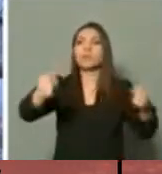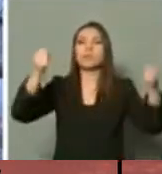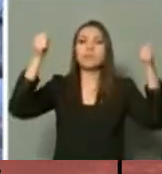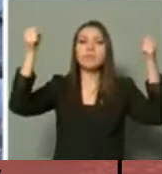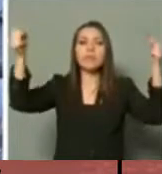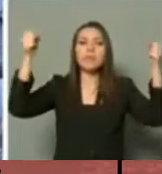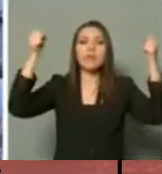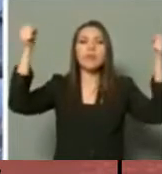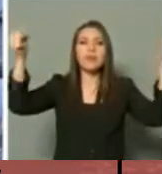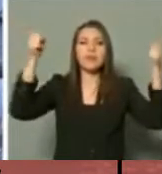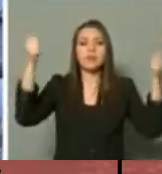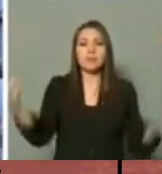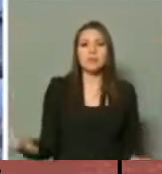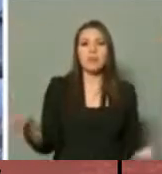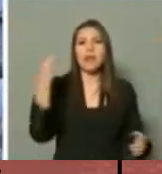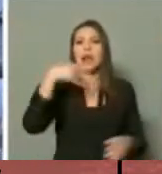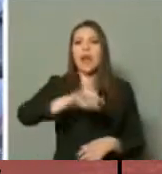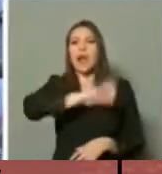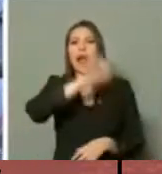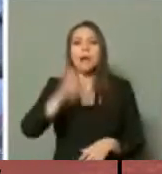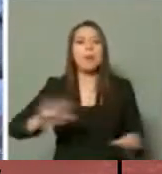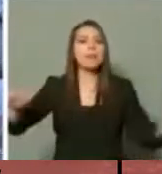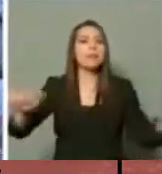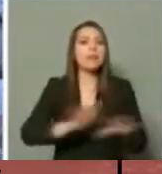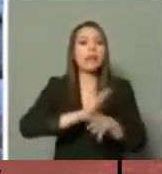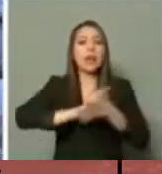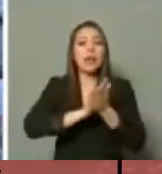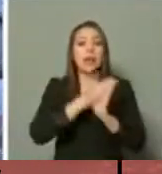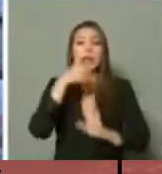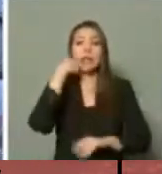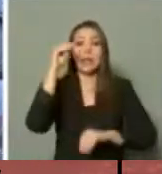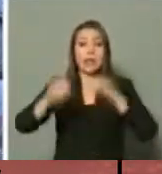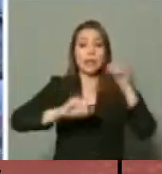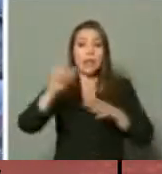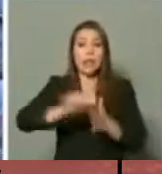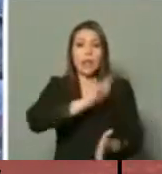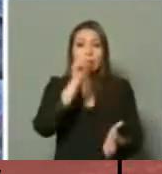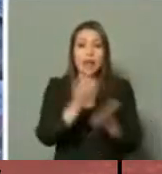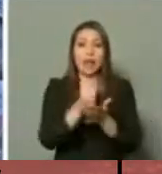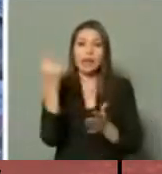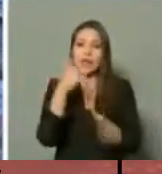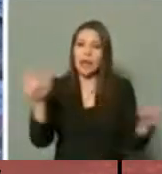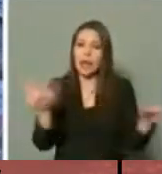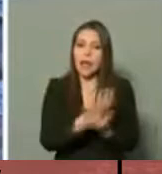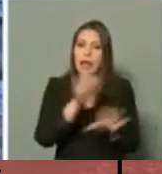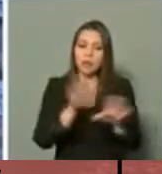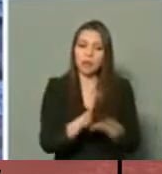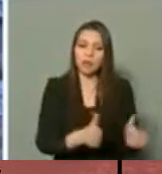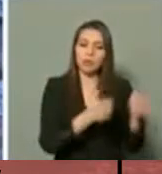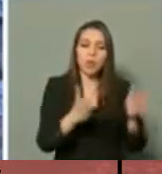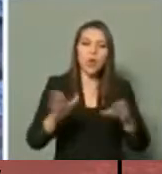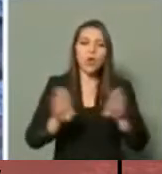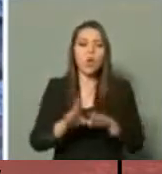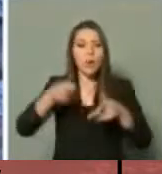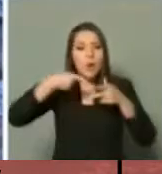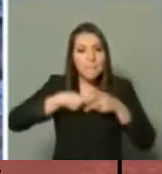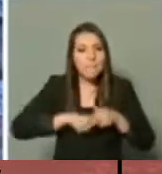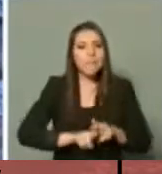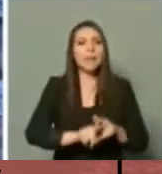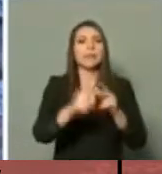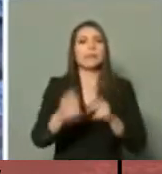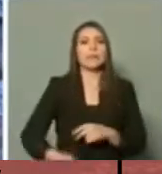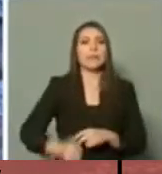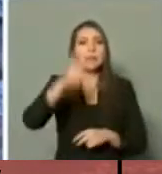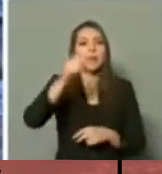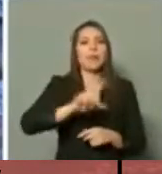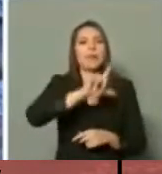mediocres, sin tener una evolución parlamentaria. Hacer una ley tiene que tener muchas etapas, tienes que darle un principio de base,